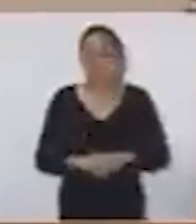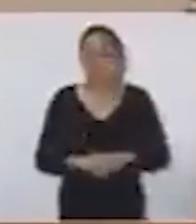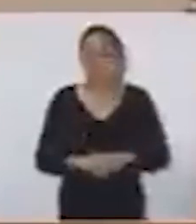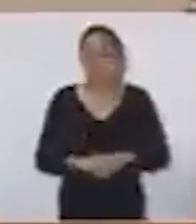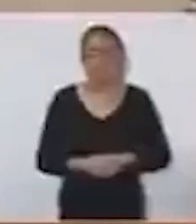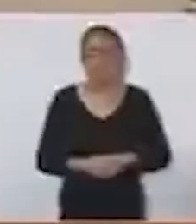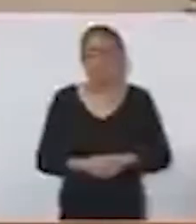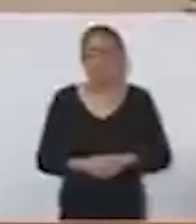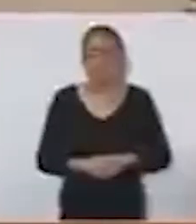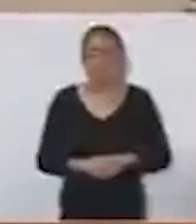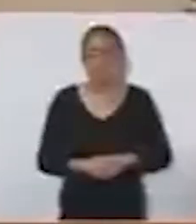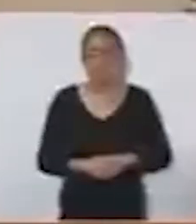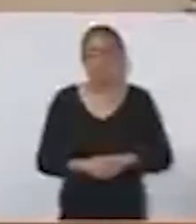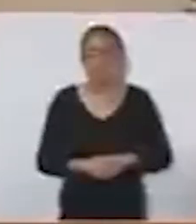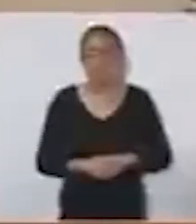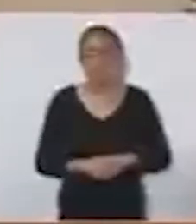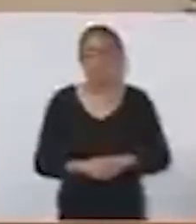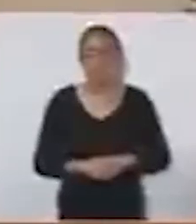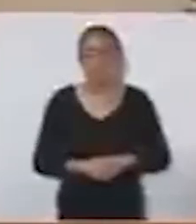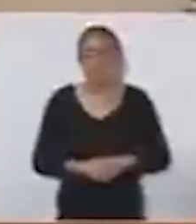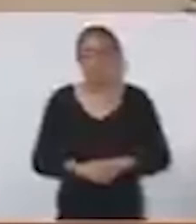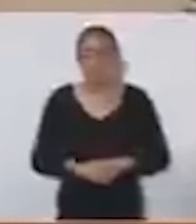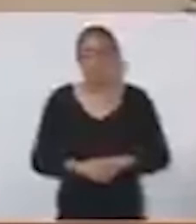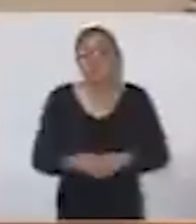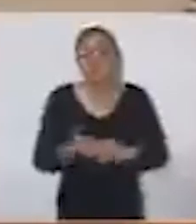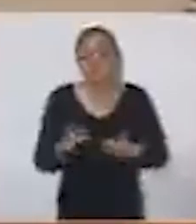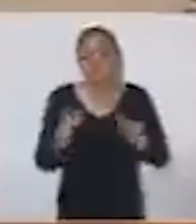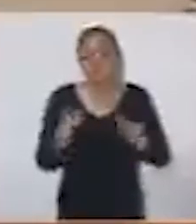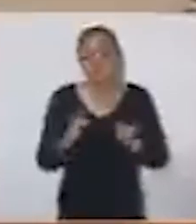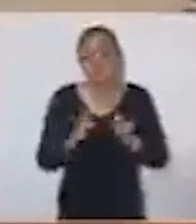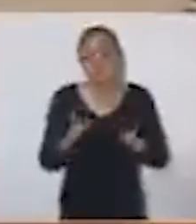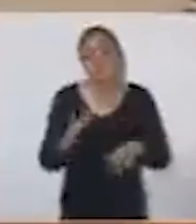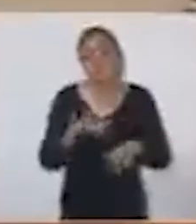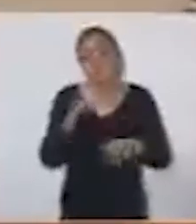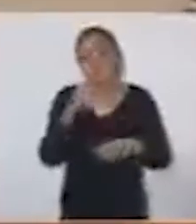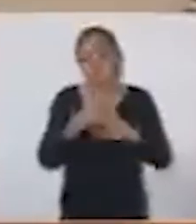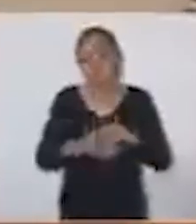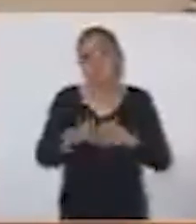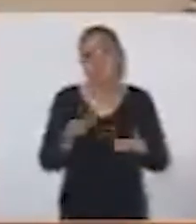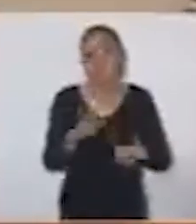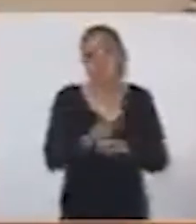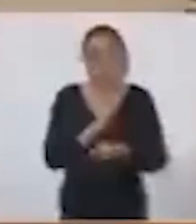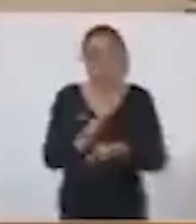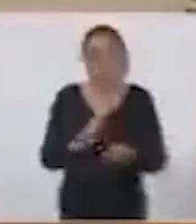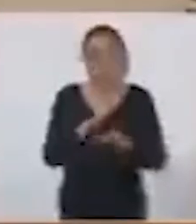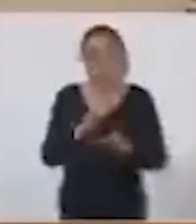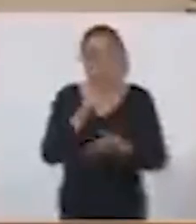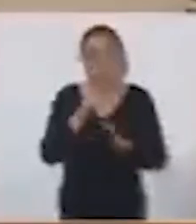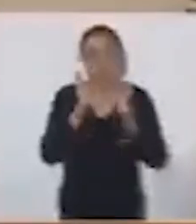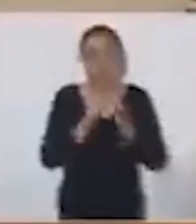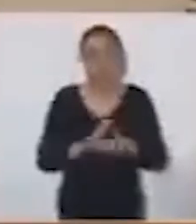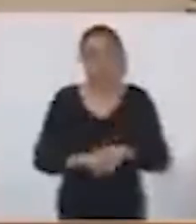aclaren y se aclaran todo va a caminar bien yo es el único la única opción Tú creo